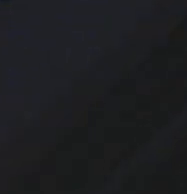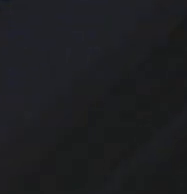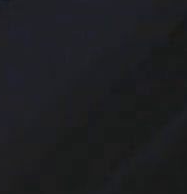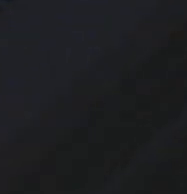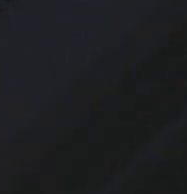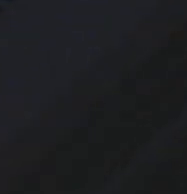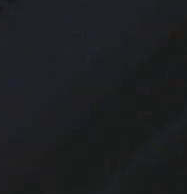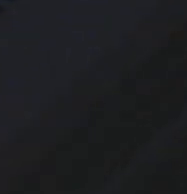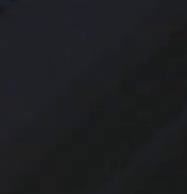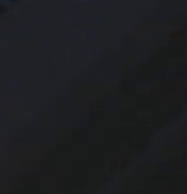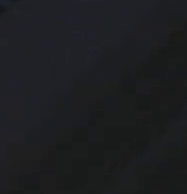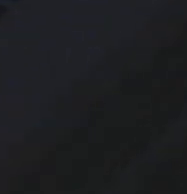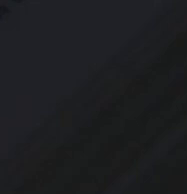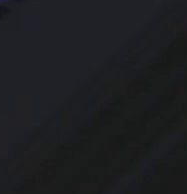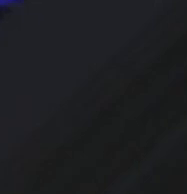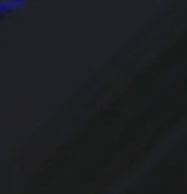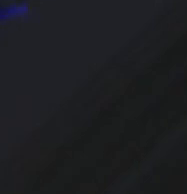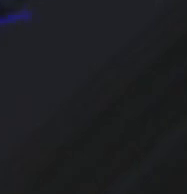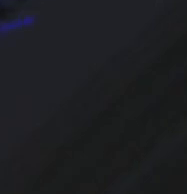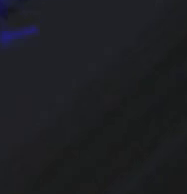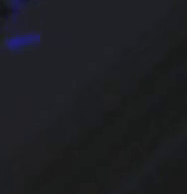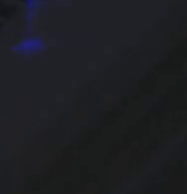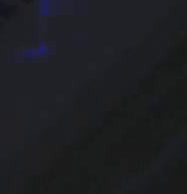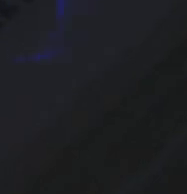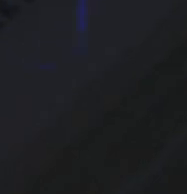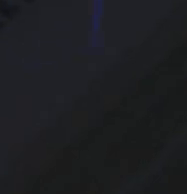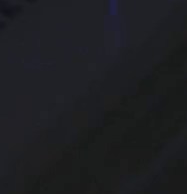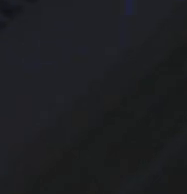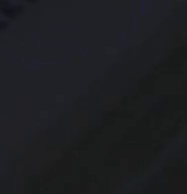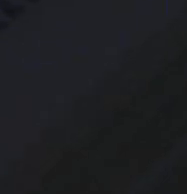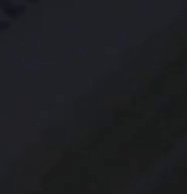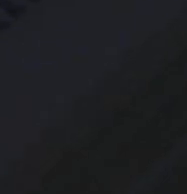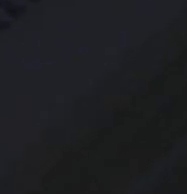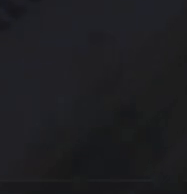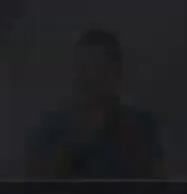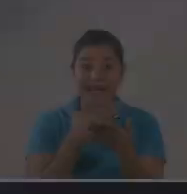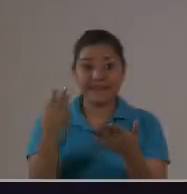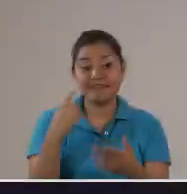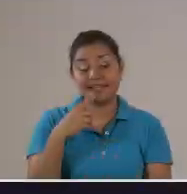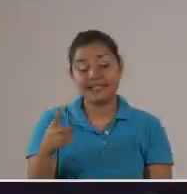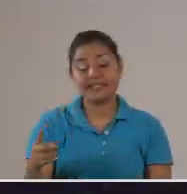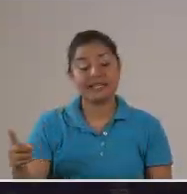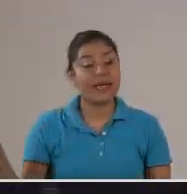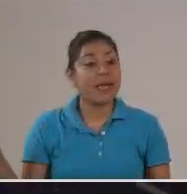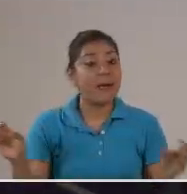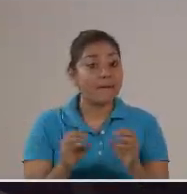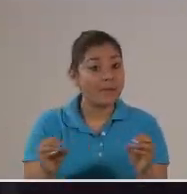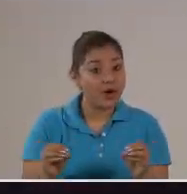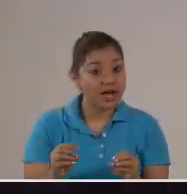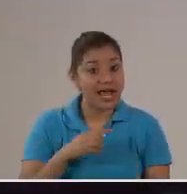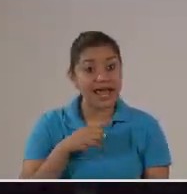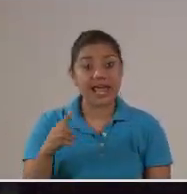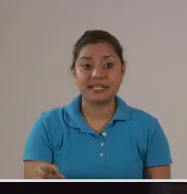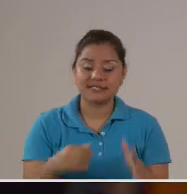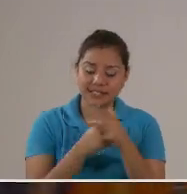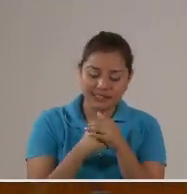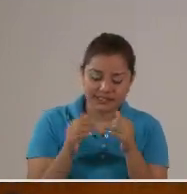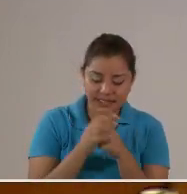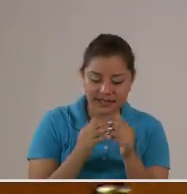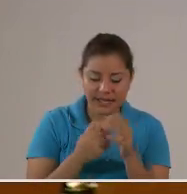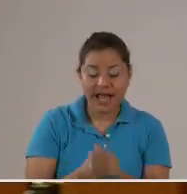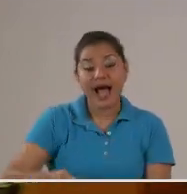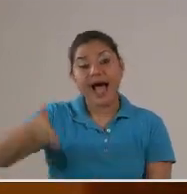anti preocupación por nada estáis afanosos en la vacuna